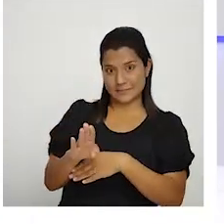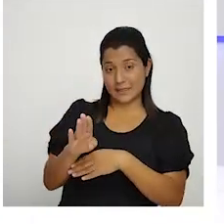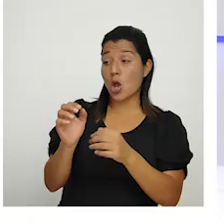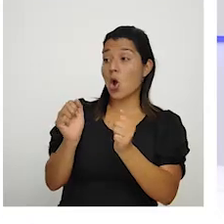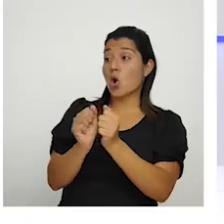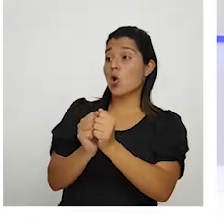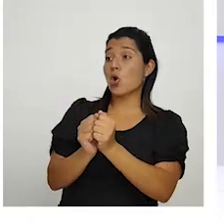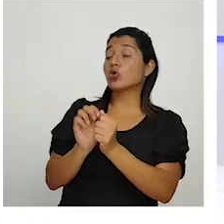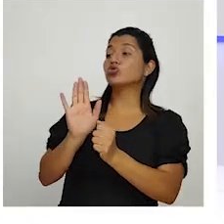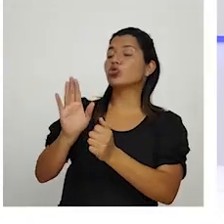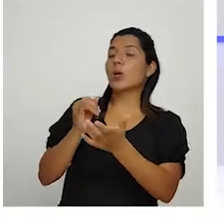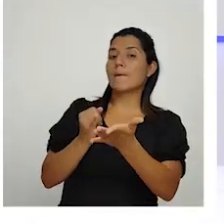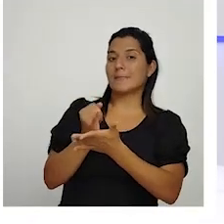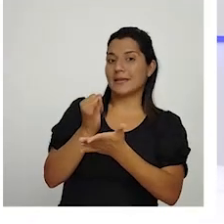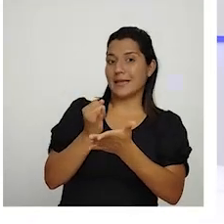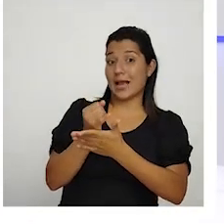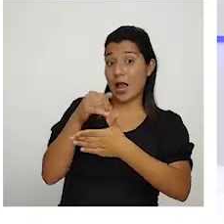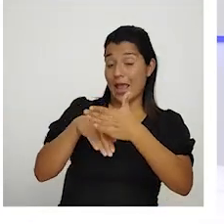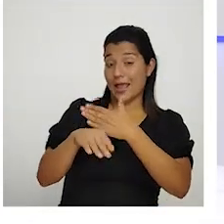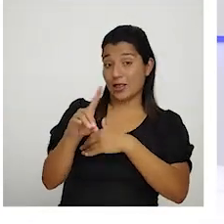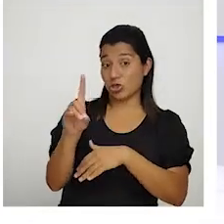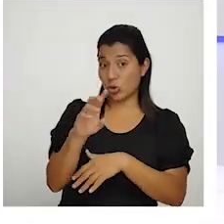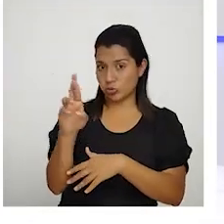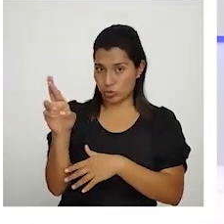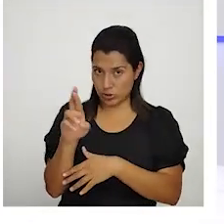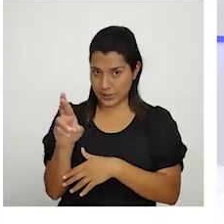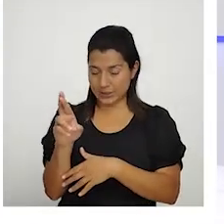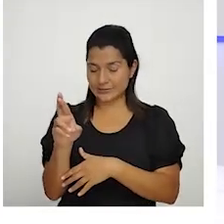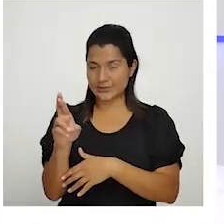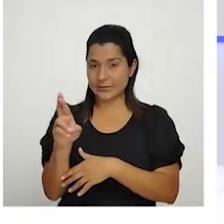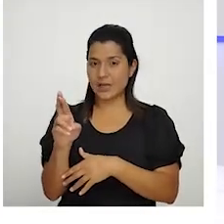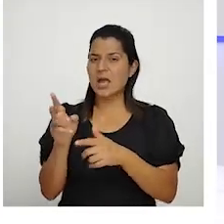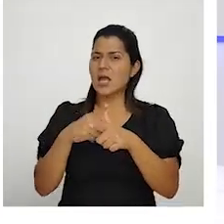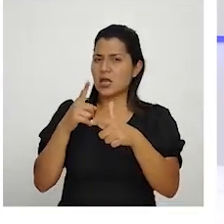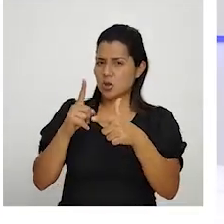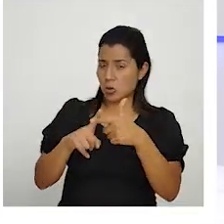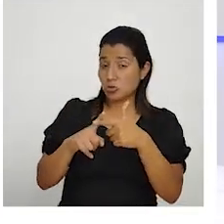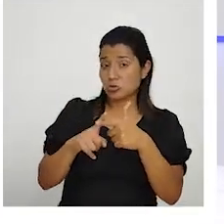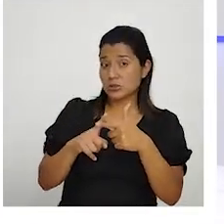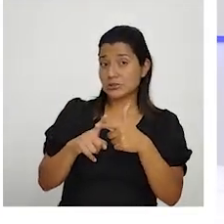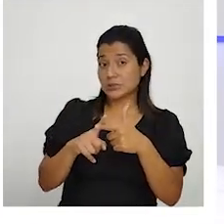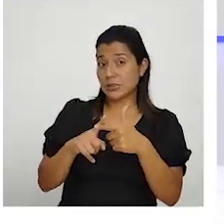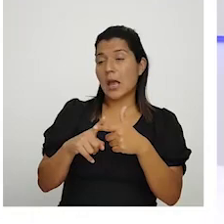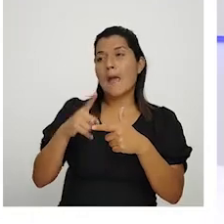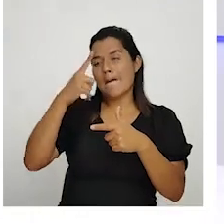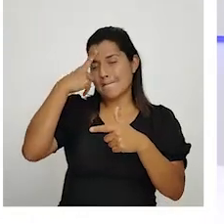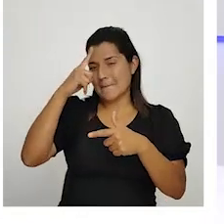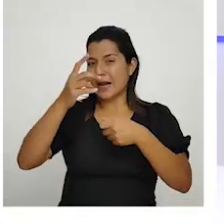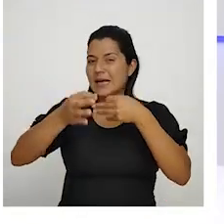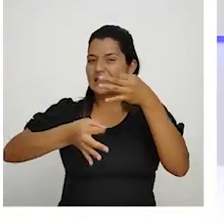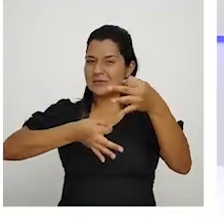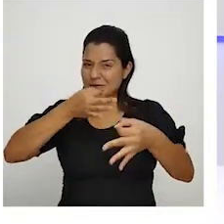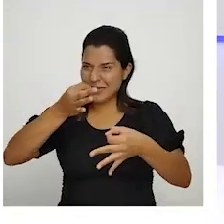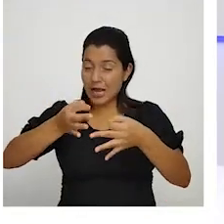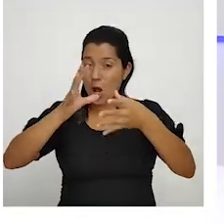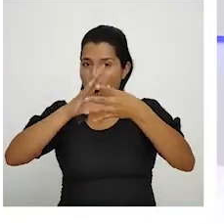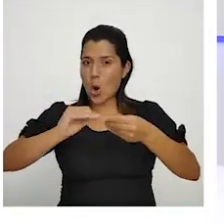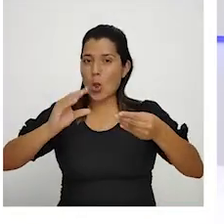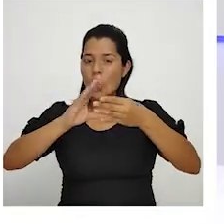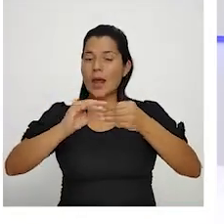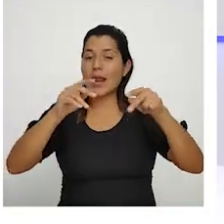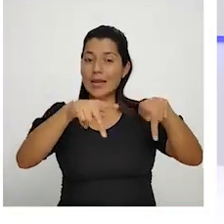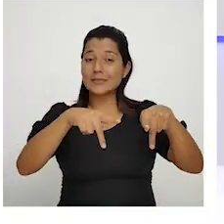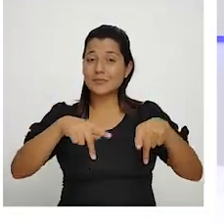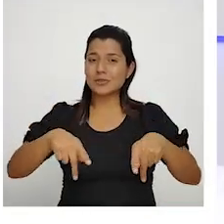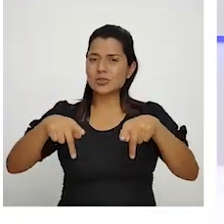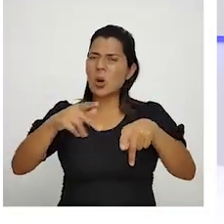una investigación que vos realizas. Entonces, sería bueno para contextualizar, para contarle a la gente, porque tal vez muchos